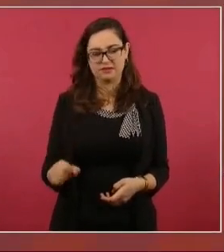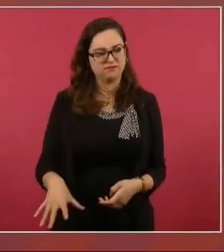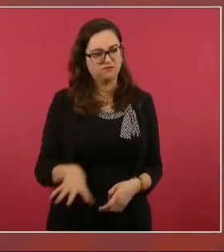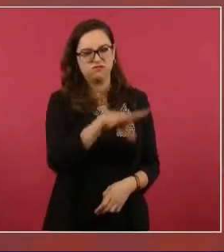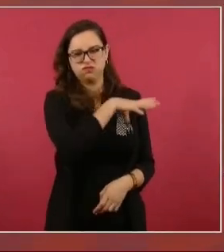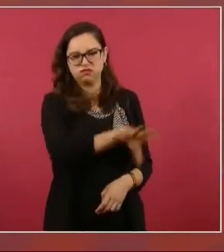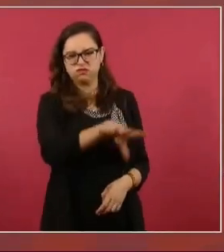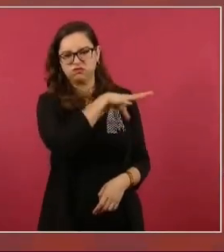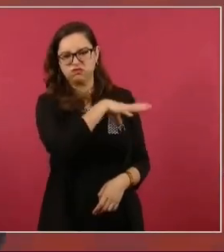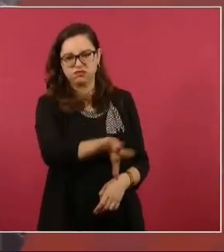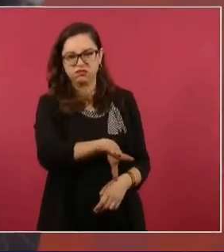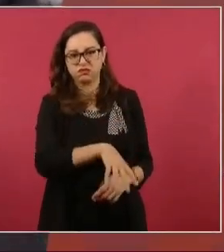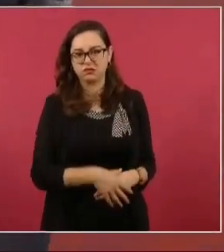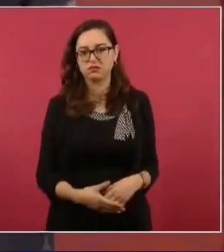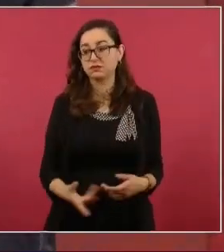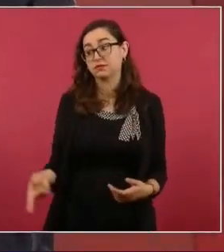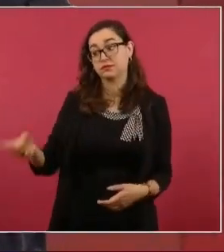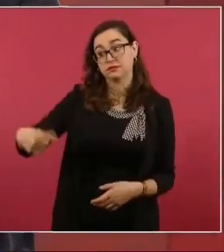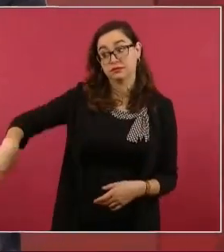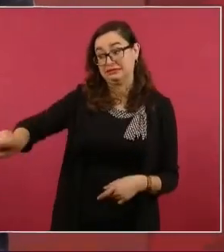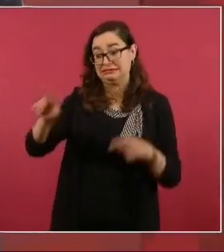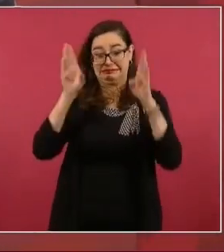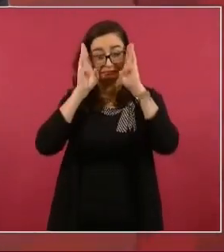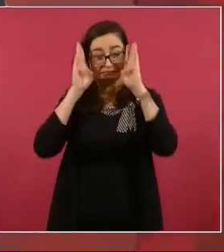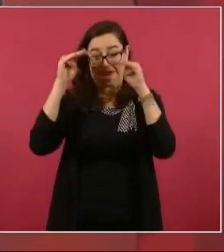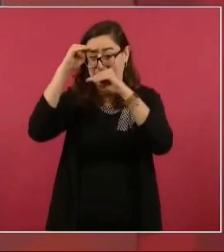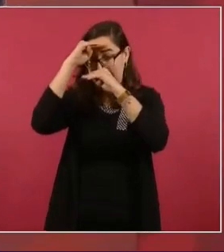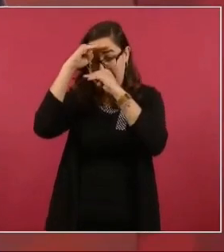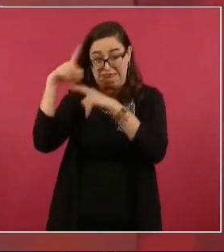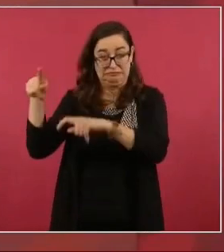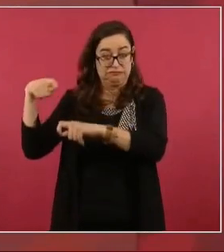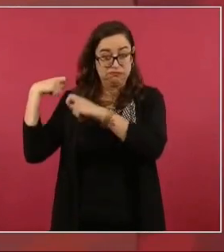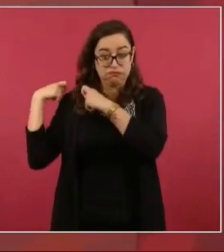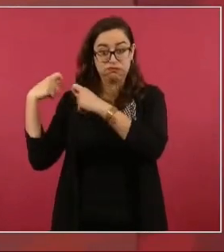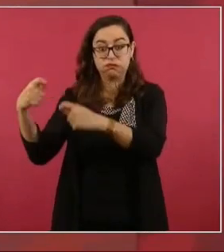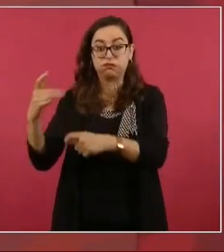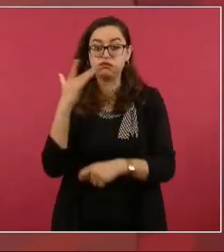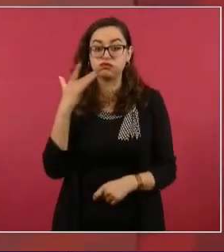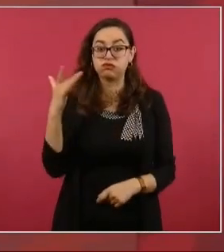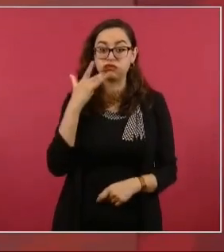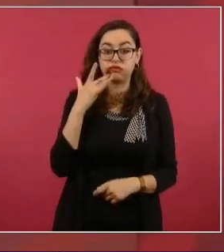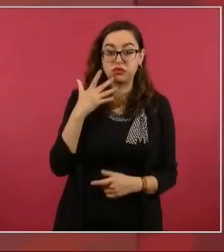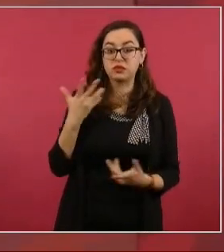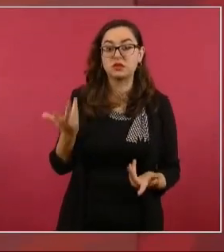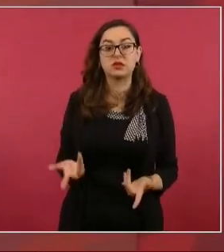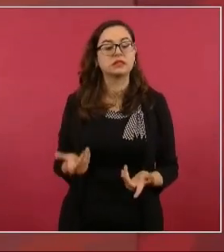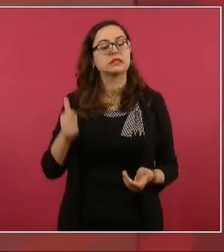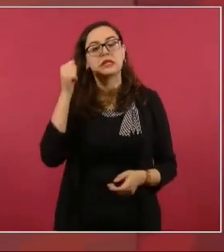Entonces, ese conservadurismo es el que se opone a todo.